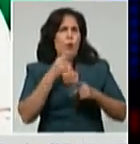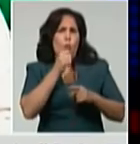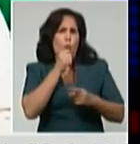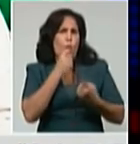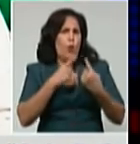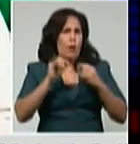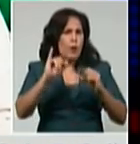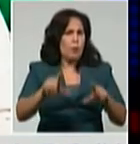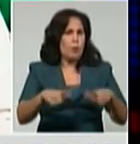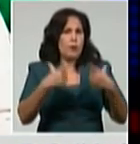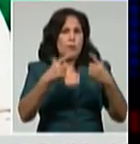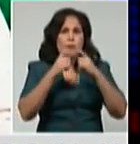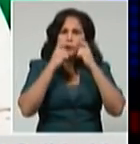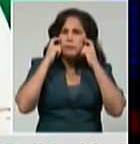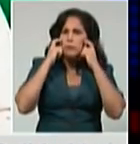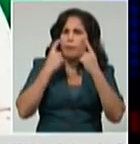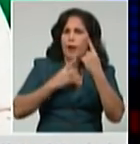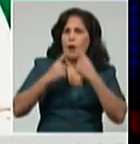incumplimiento de esta actividad,